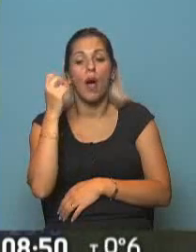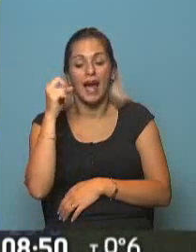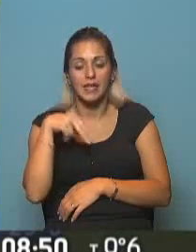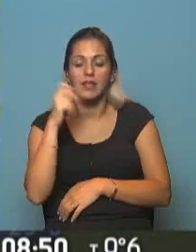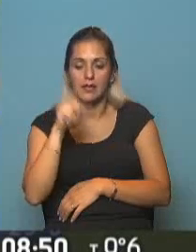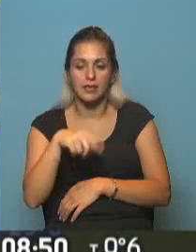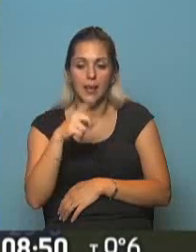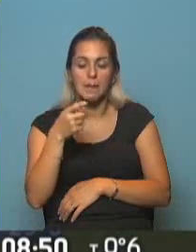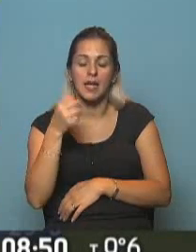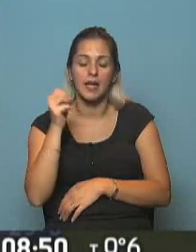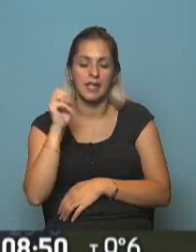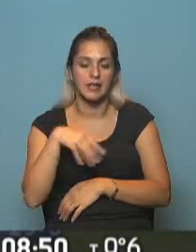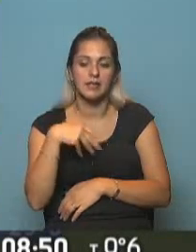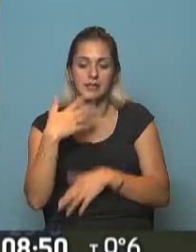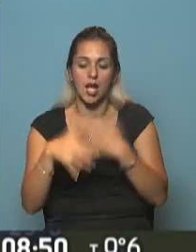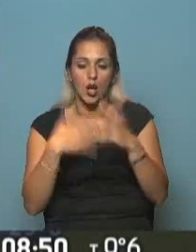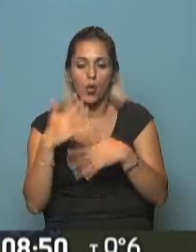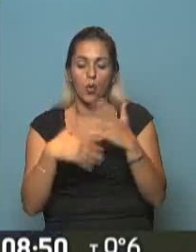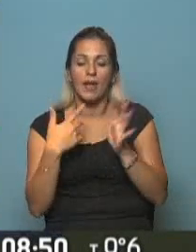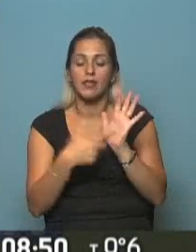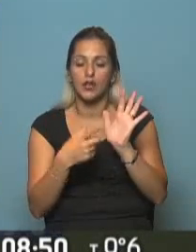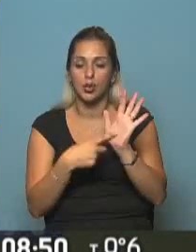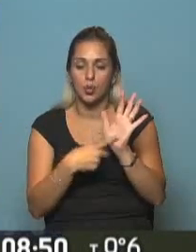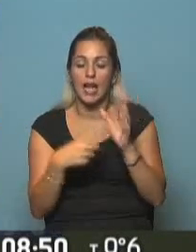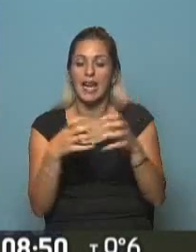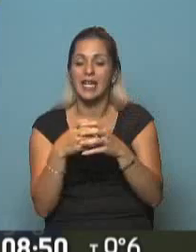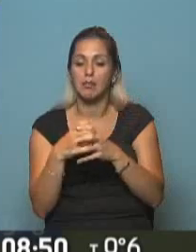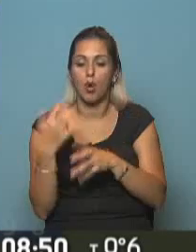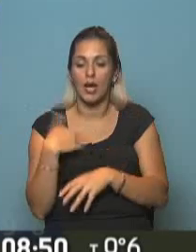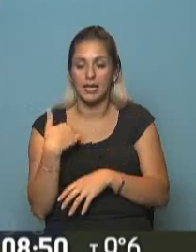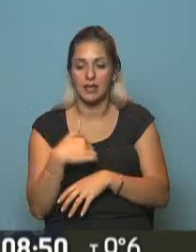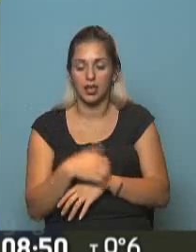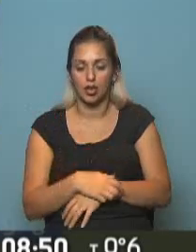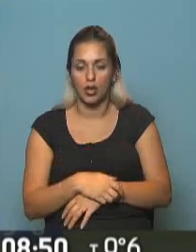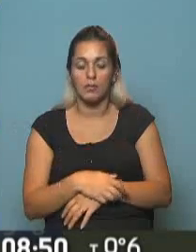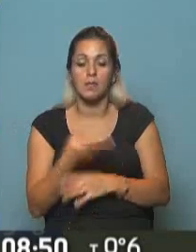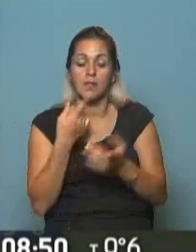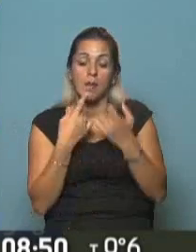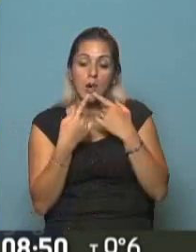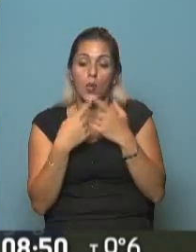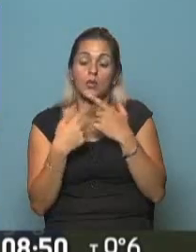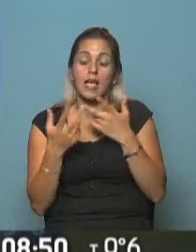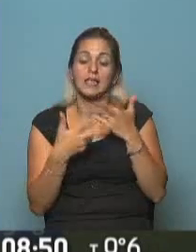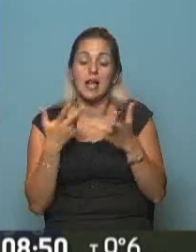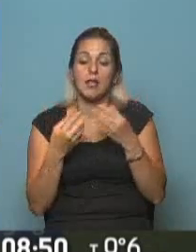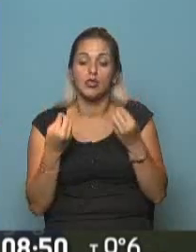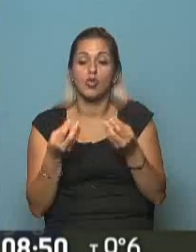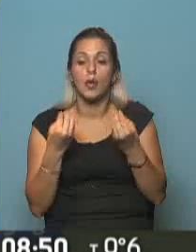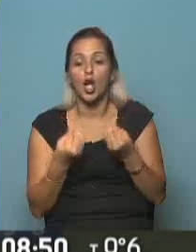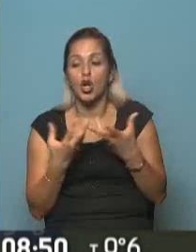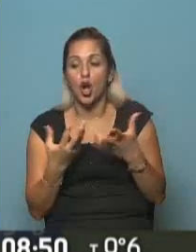presente otra vez en la titularidad del equipo argentino, obviamente con preguntas que tienen que ver seguramente